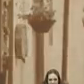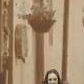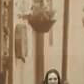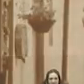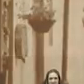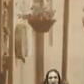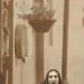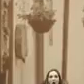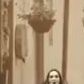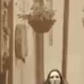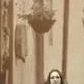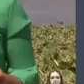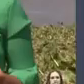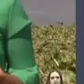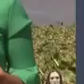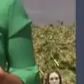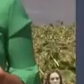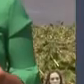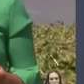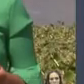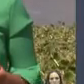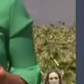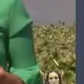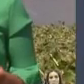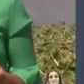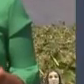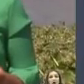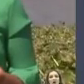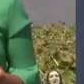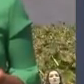temas de documentación. María José Martínez, buenas tardes.